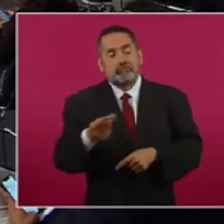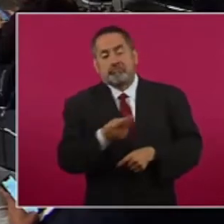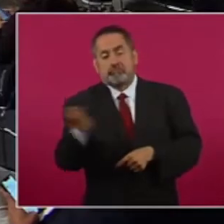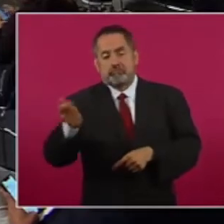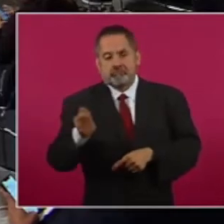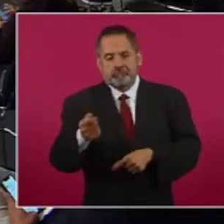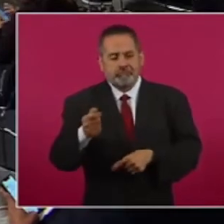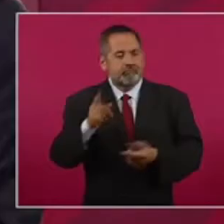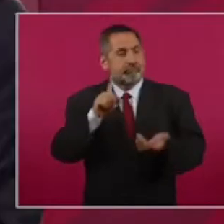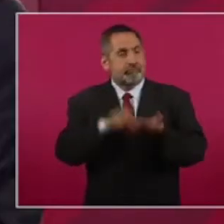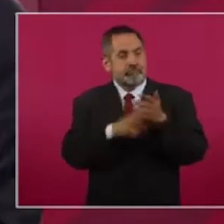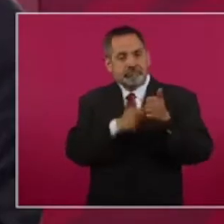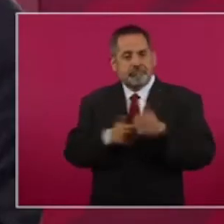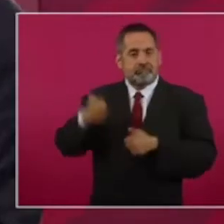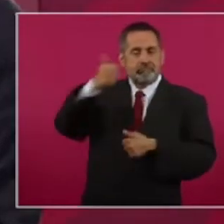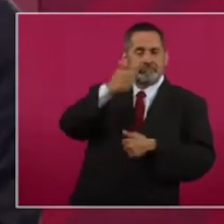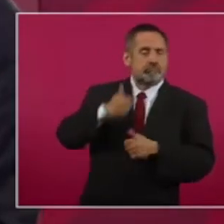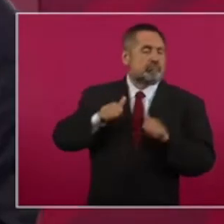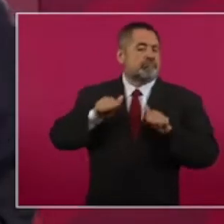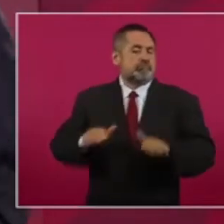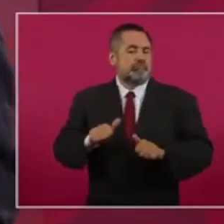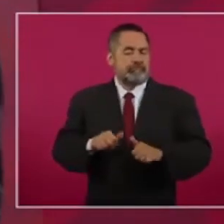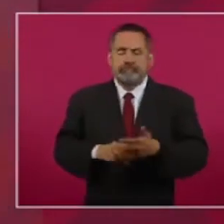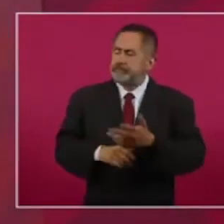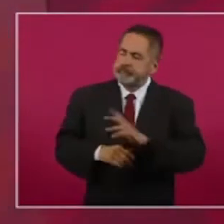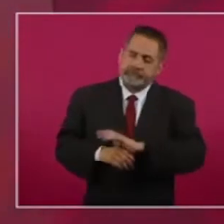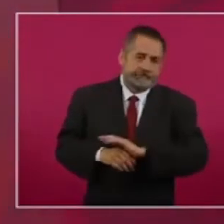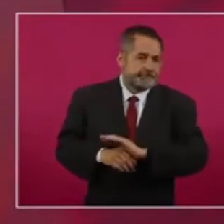que habían esas prácticas. Pero